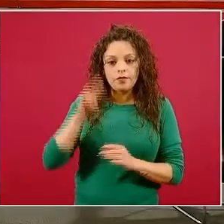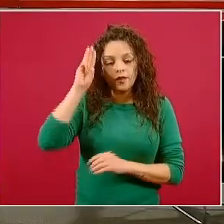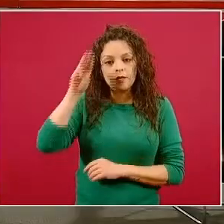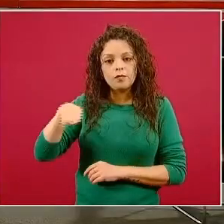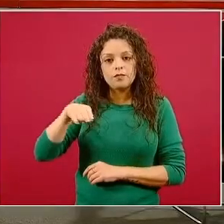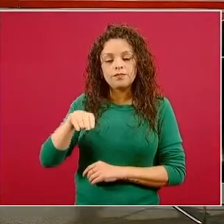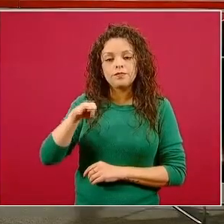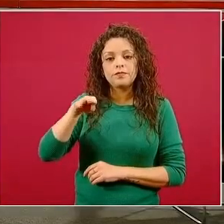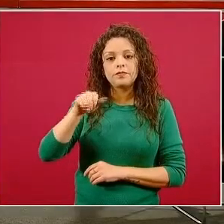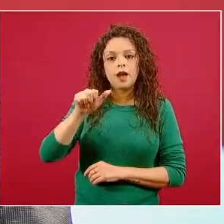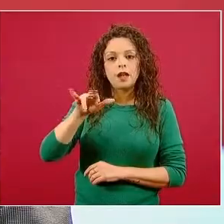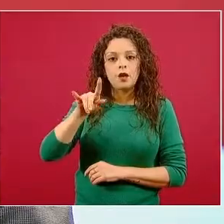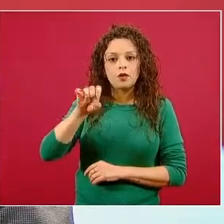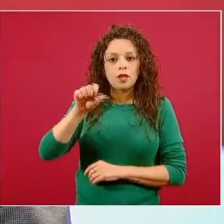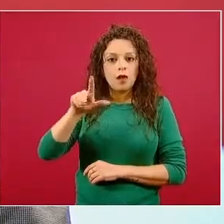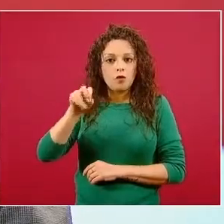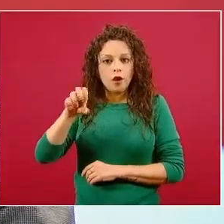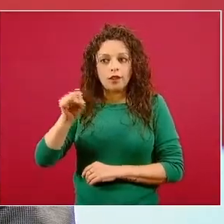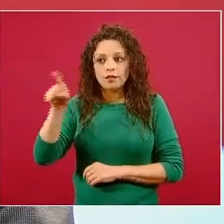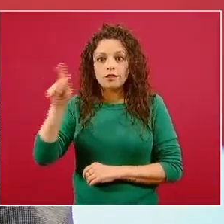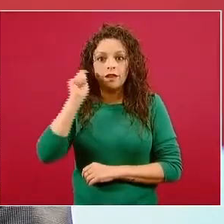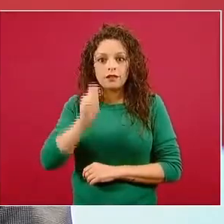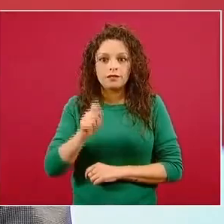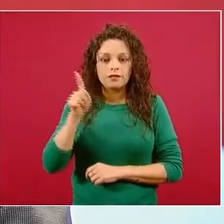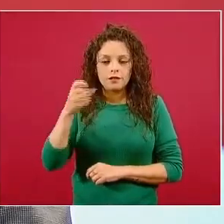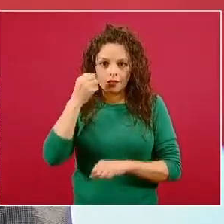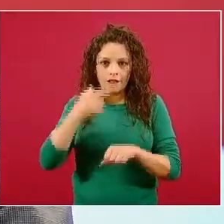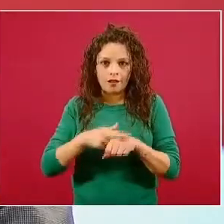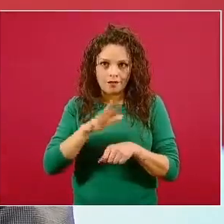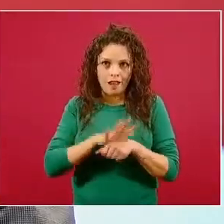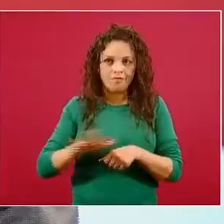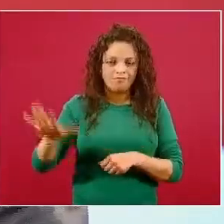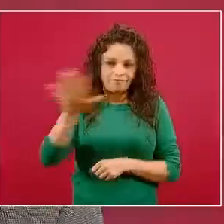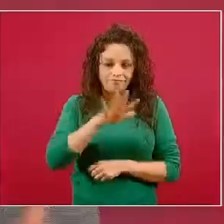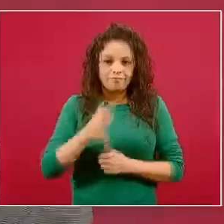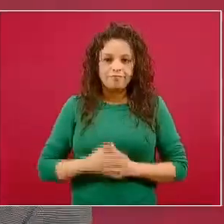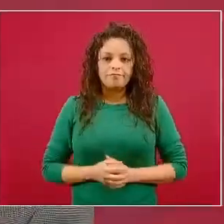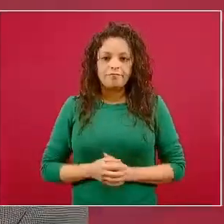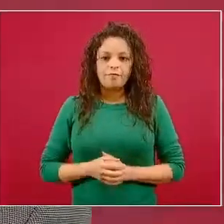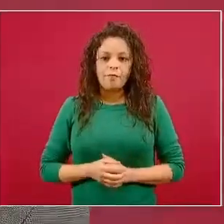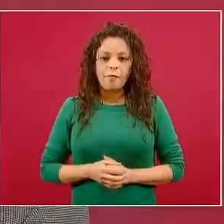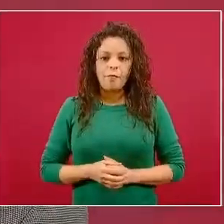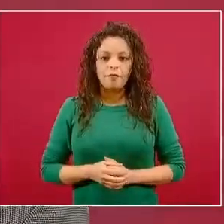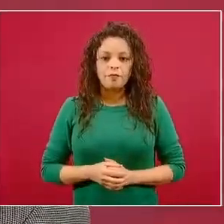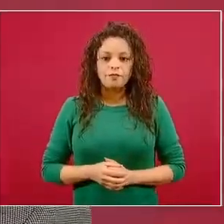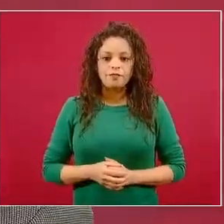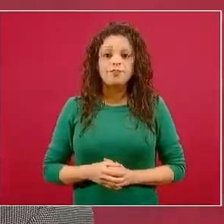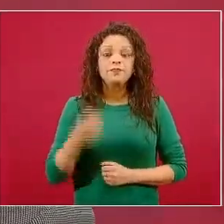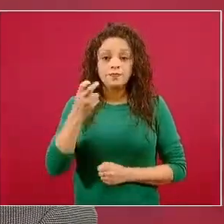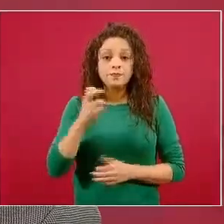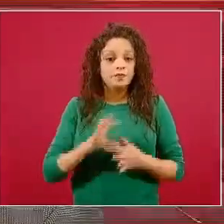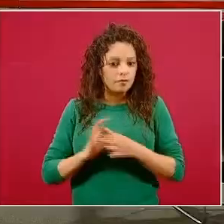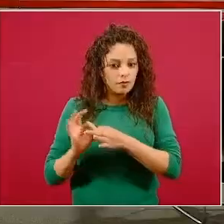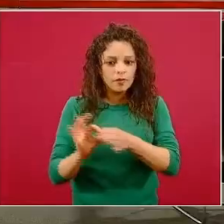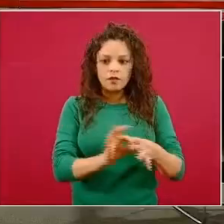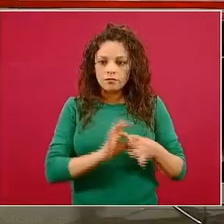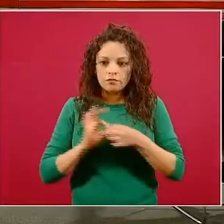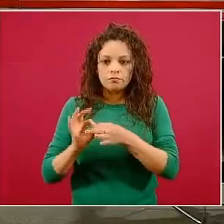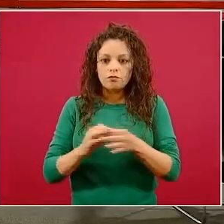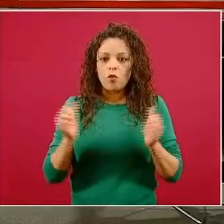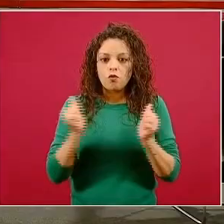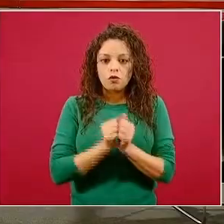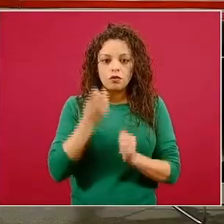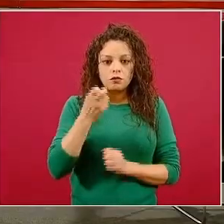González como secretaria de Ambiente, estamos retomando sobre varios de los elementos de colaboración entre la Secretaría de